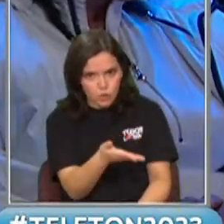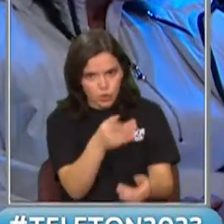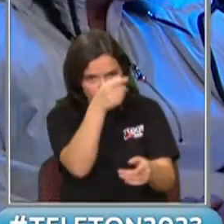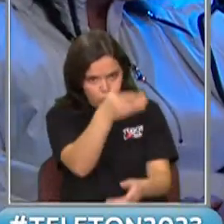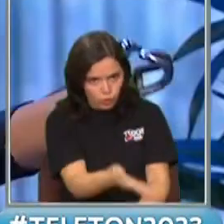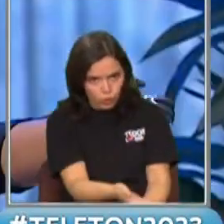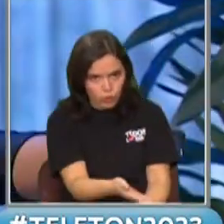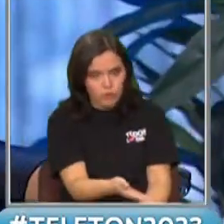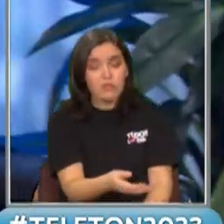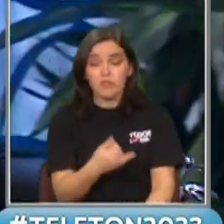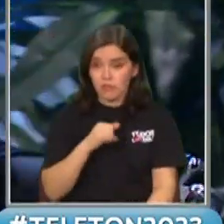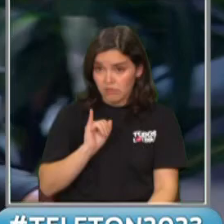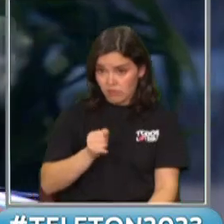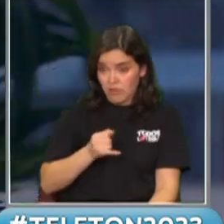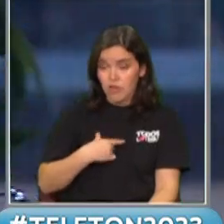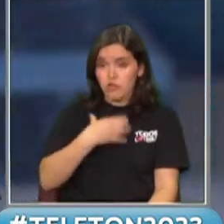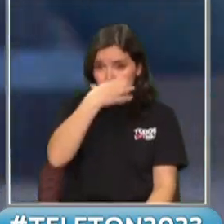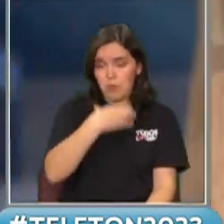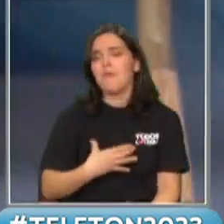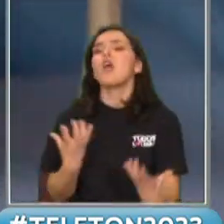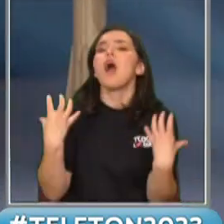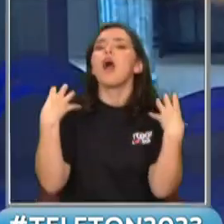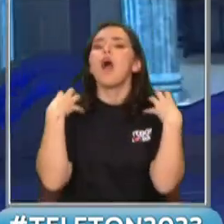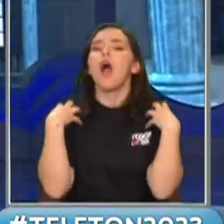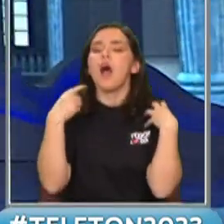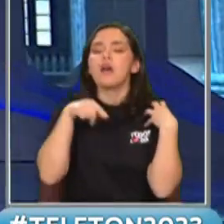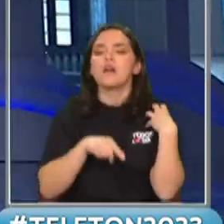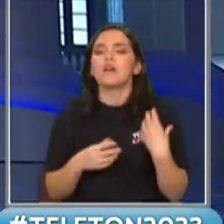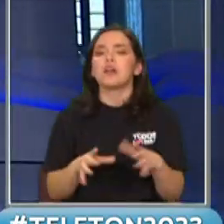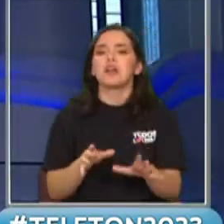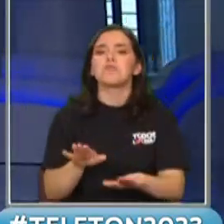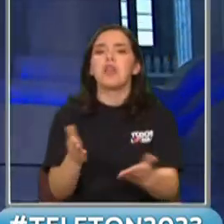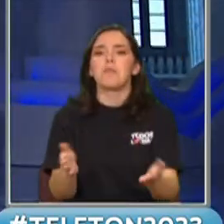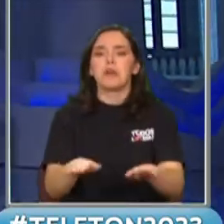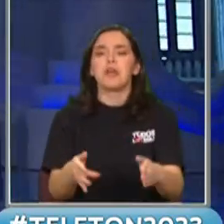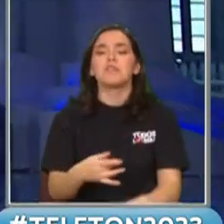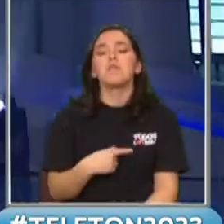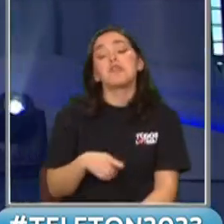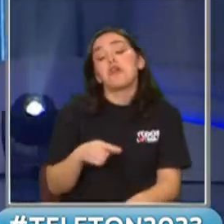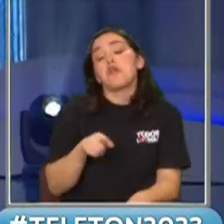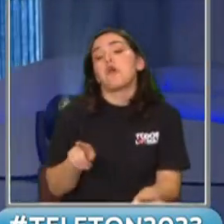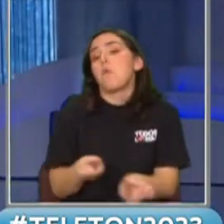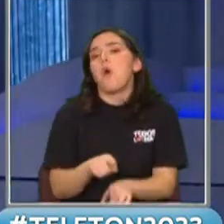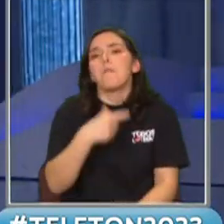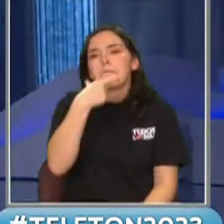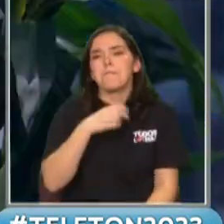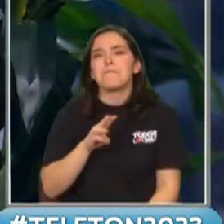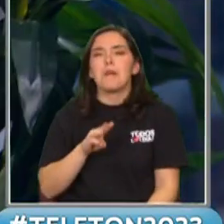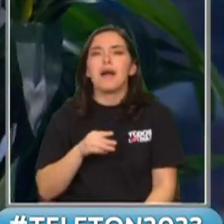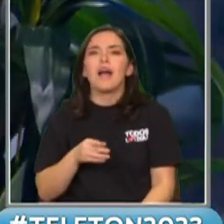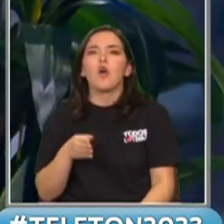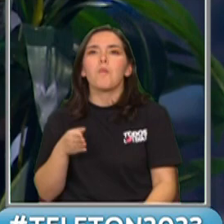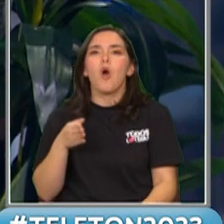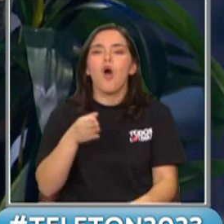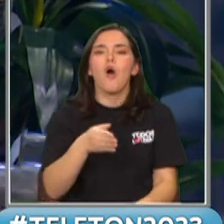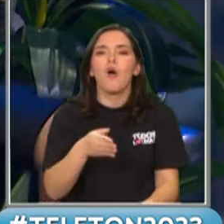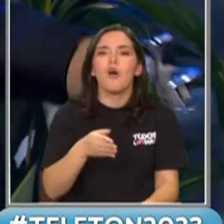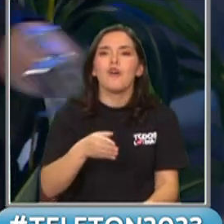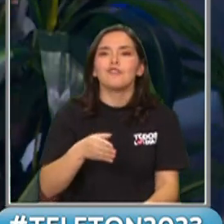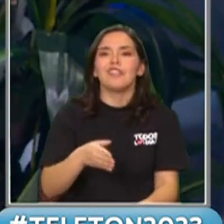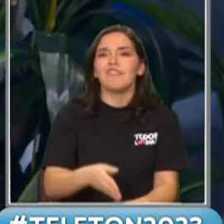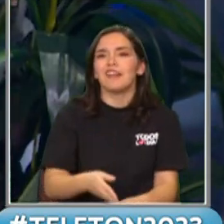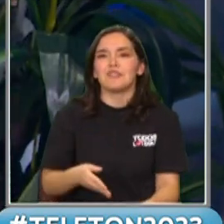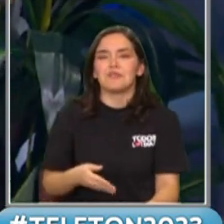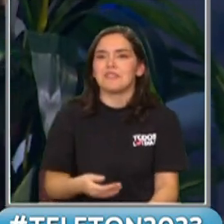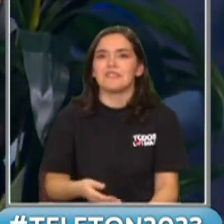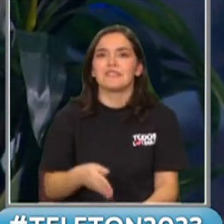yo me voy a encargar de la parrilla y y sí porque yo soy como mamá navaja Suiza cachái Sí yo